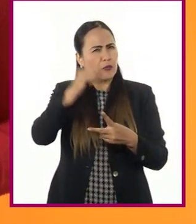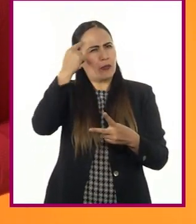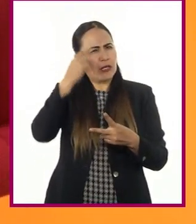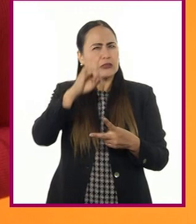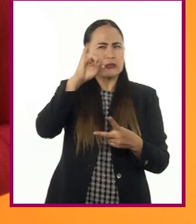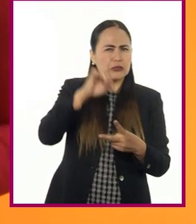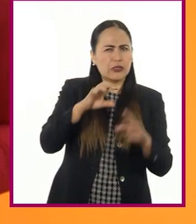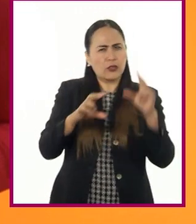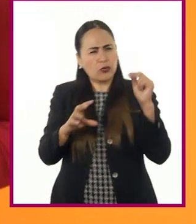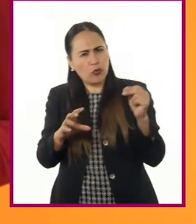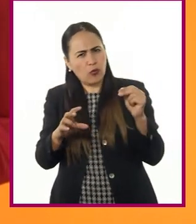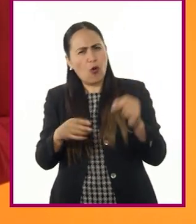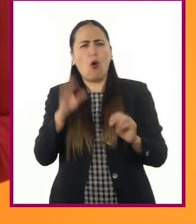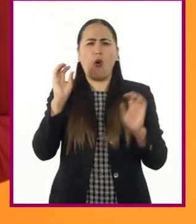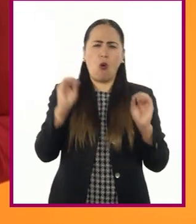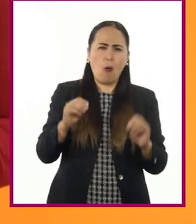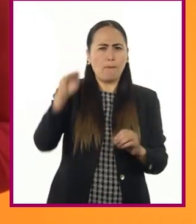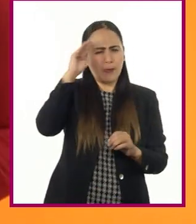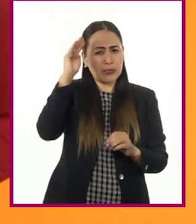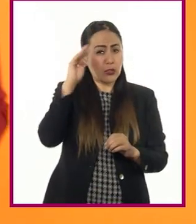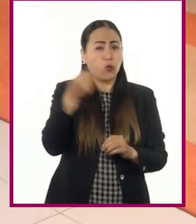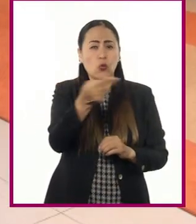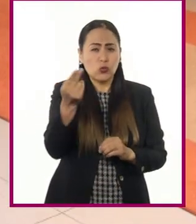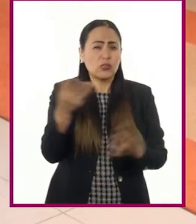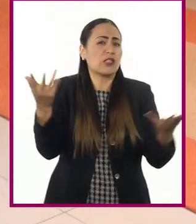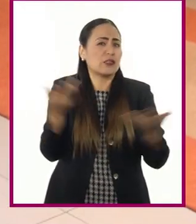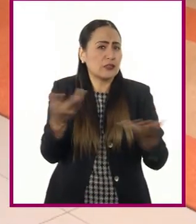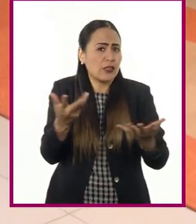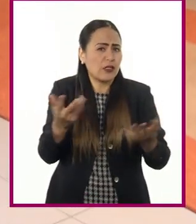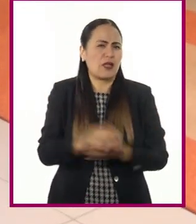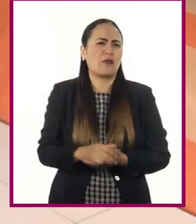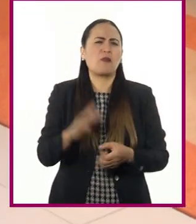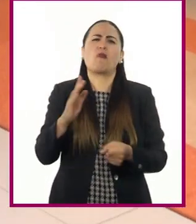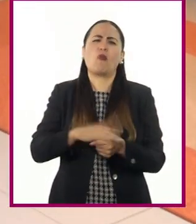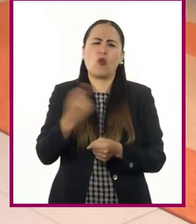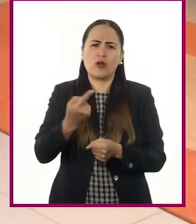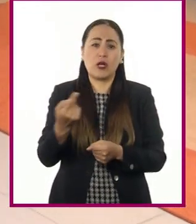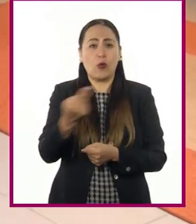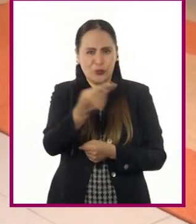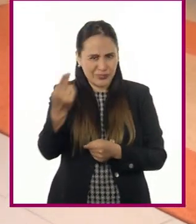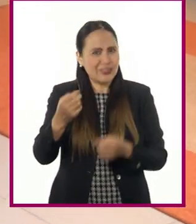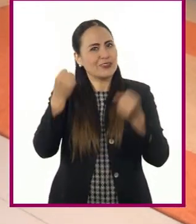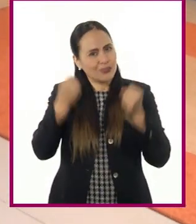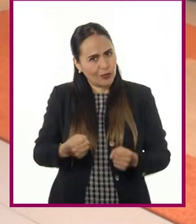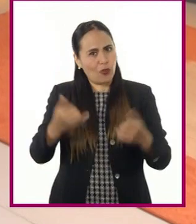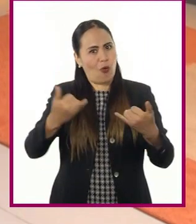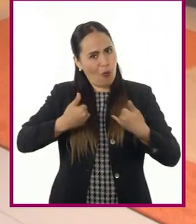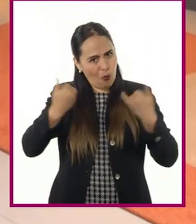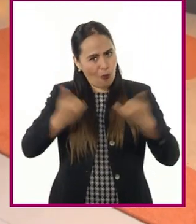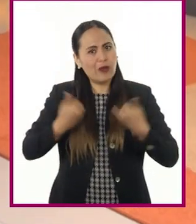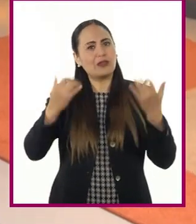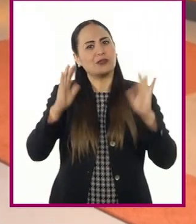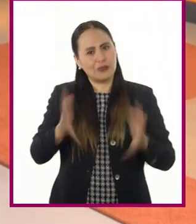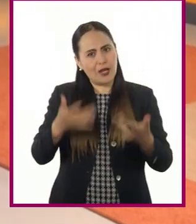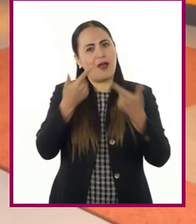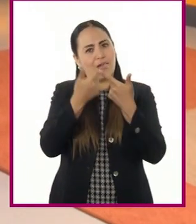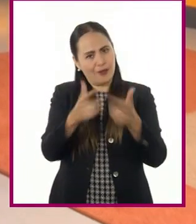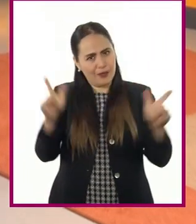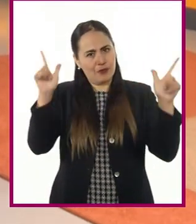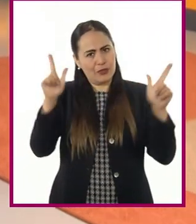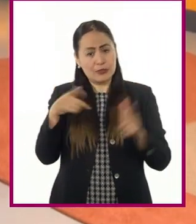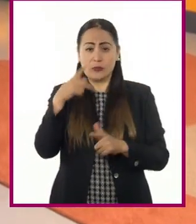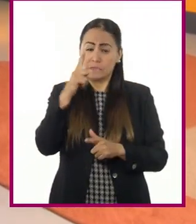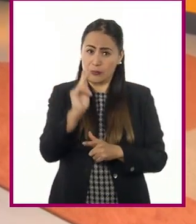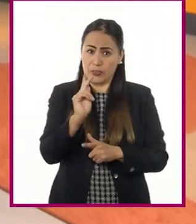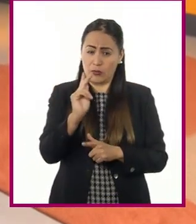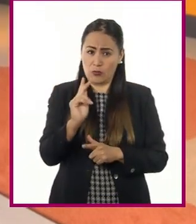Y piensan qué harían ustedes y por qué. Seguramente ya son unos adolescentes que crecen en libertad, pero ¿ya